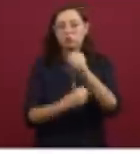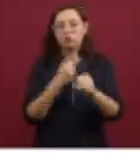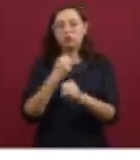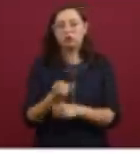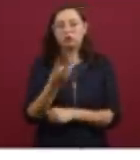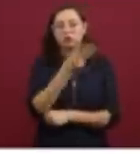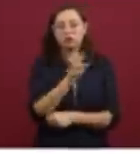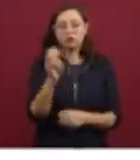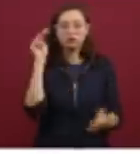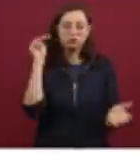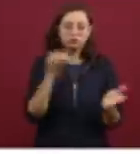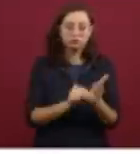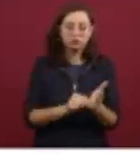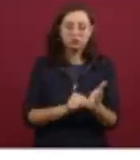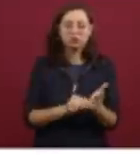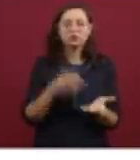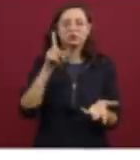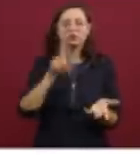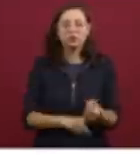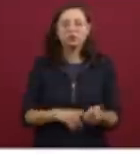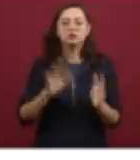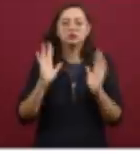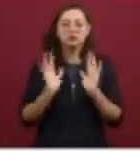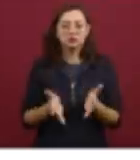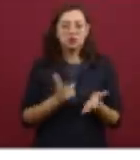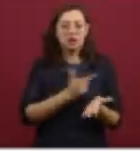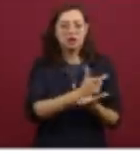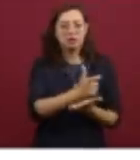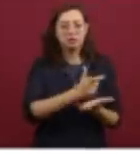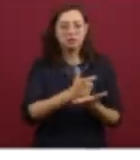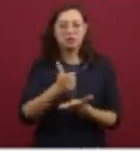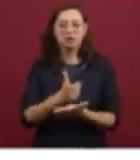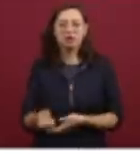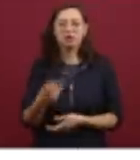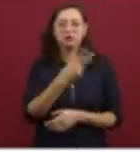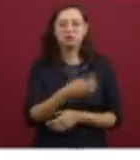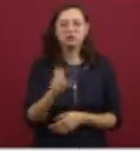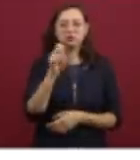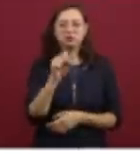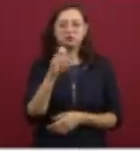becarios. De estos, tenemos ya dispersadas